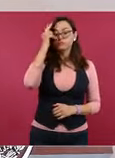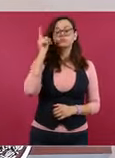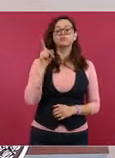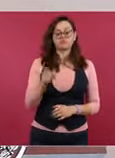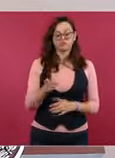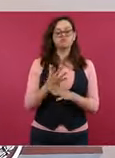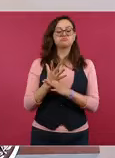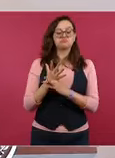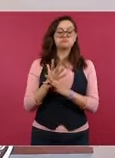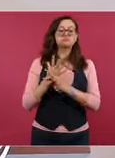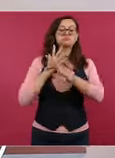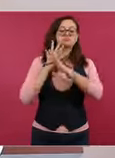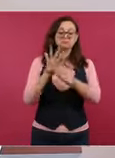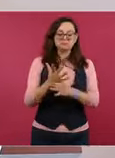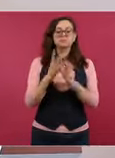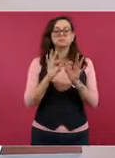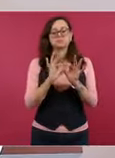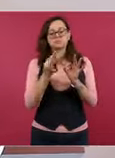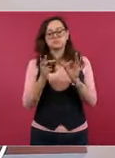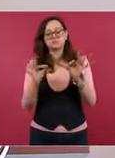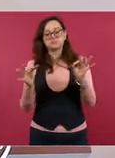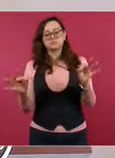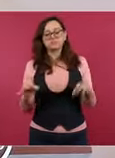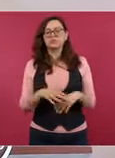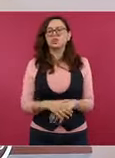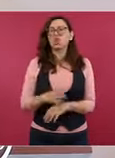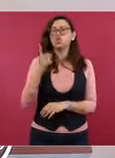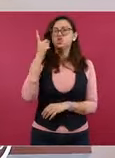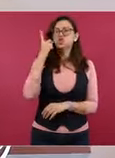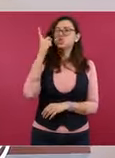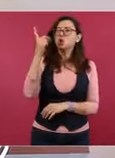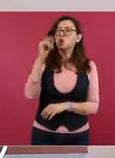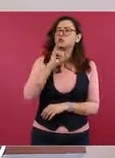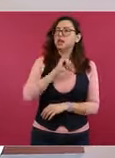pobre México, tan lejos de Dios